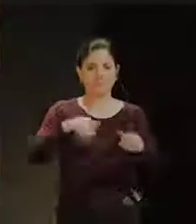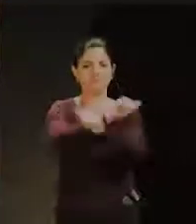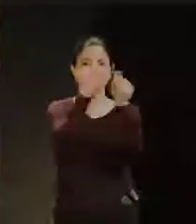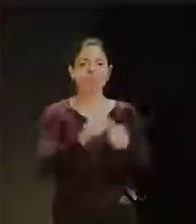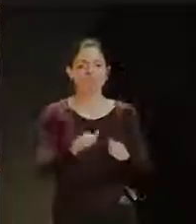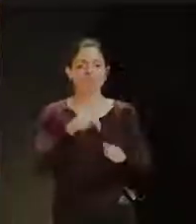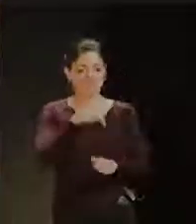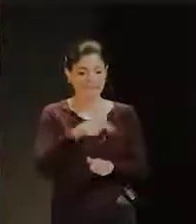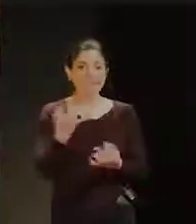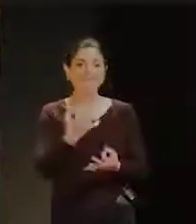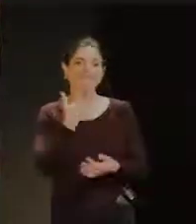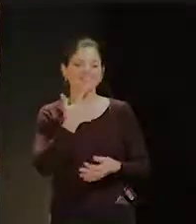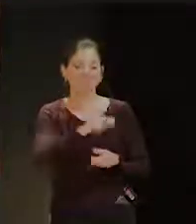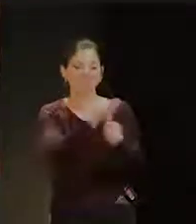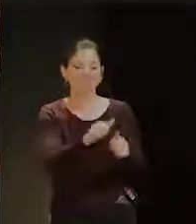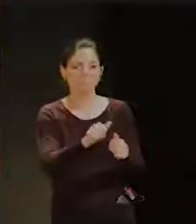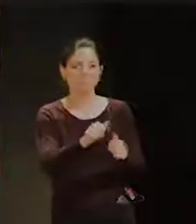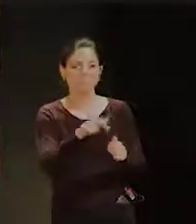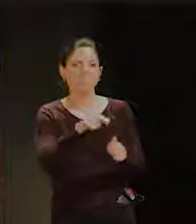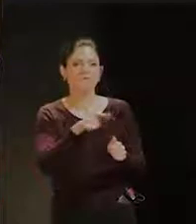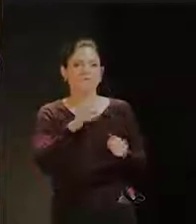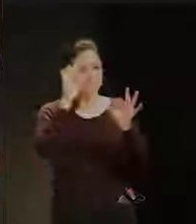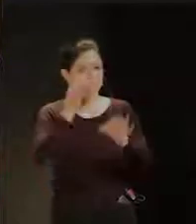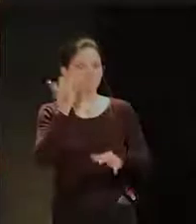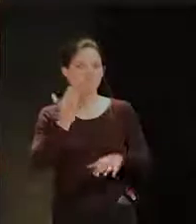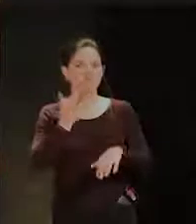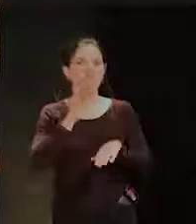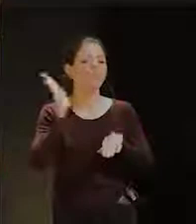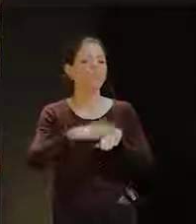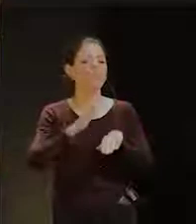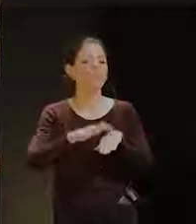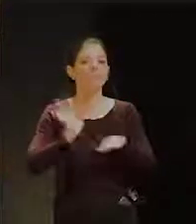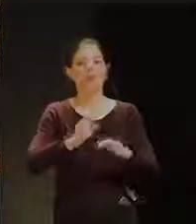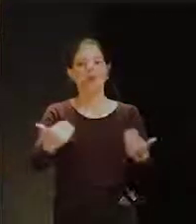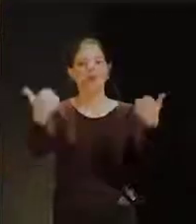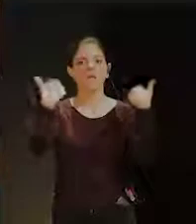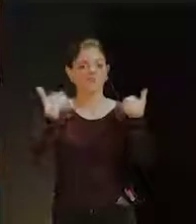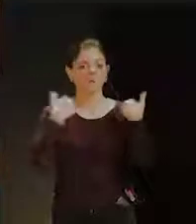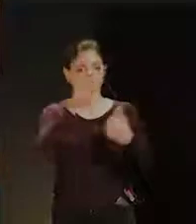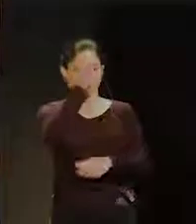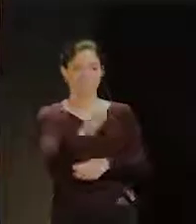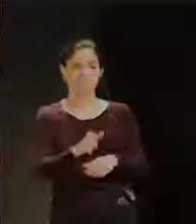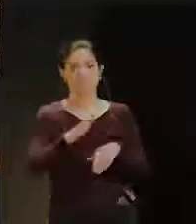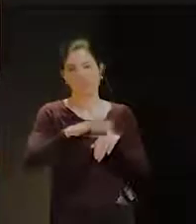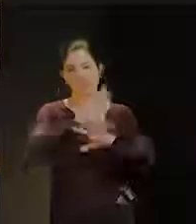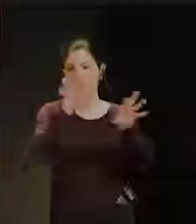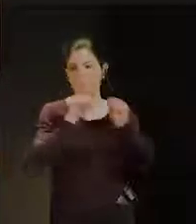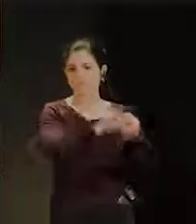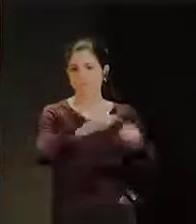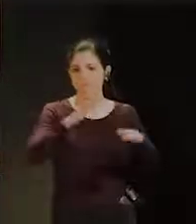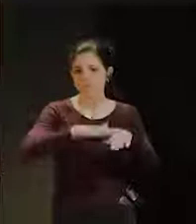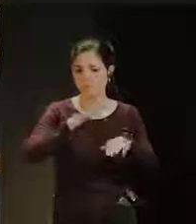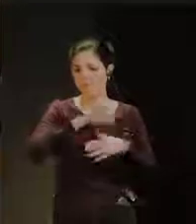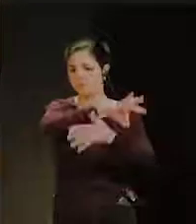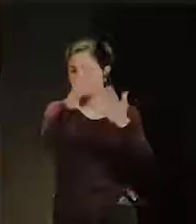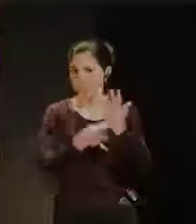modelo establece que es la literalmente culpa o responsabilidad de la persona con discapacidad, y hay una serie